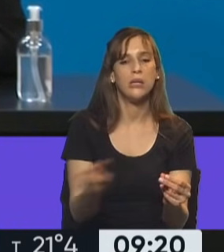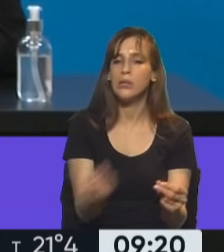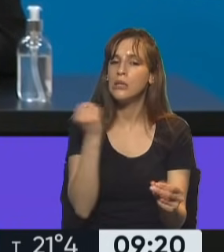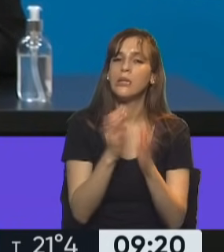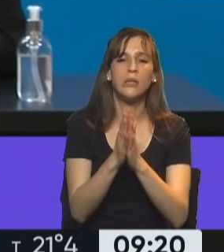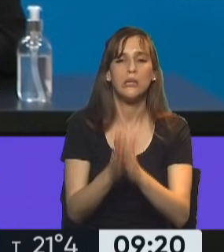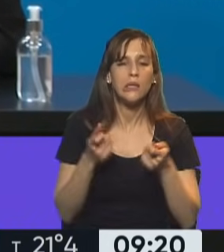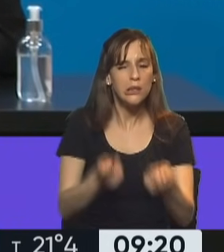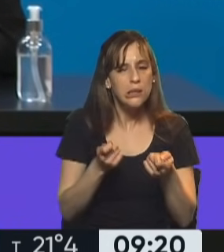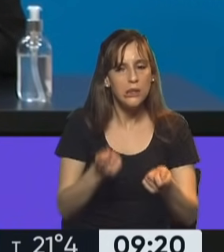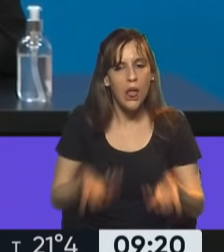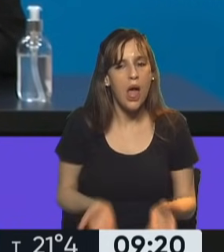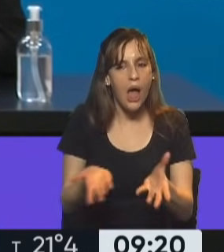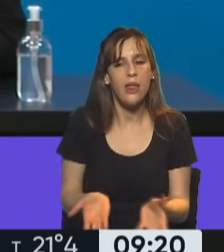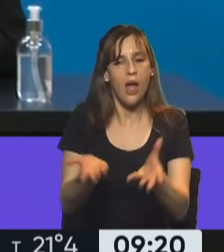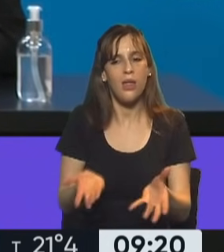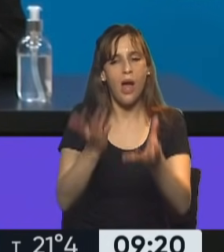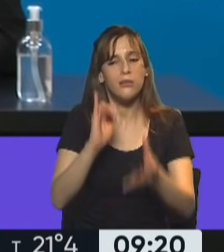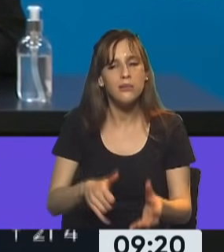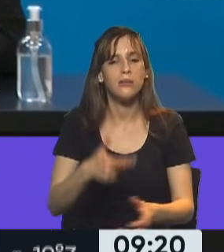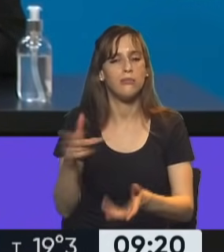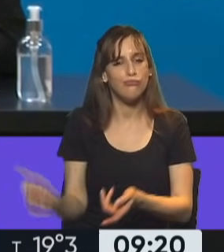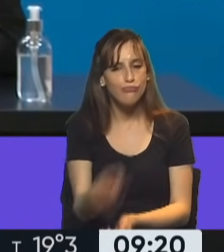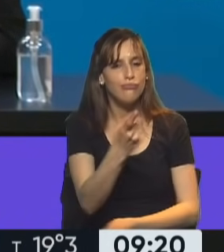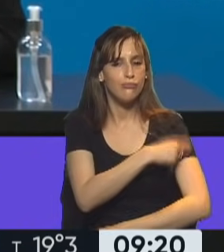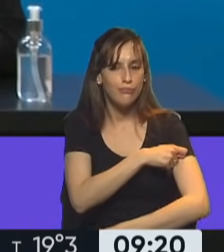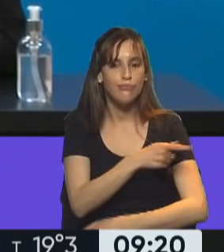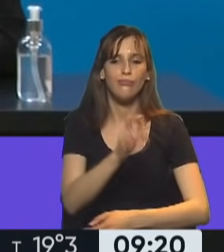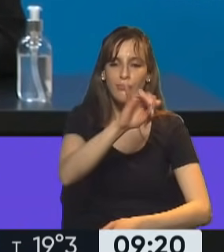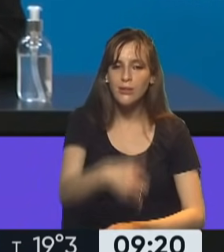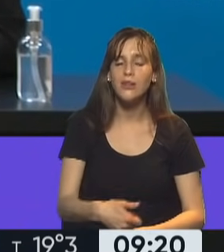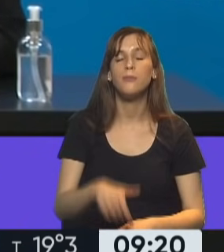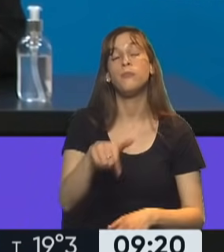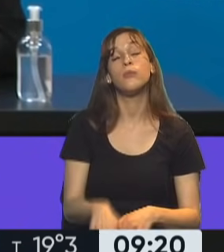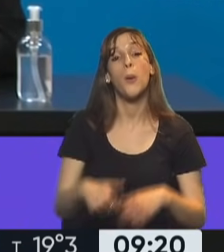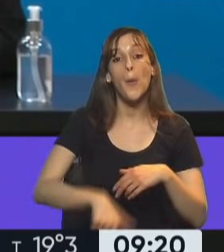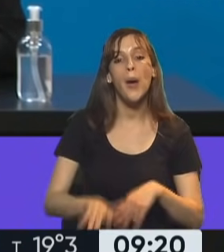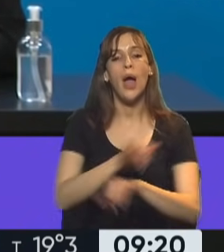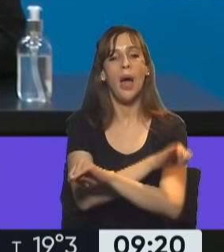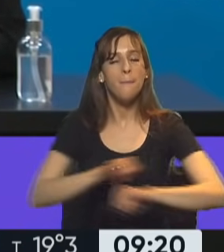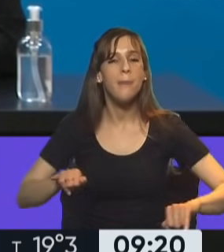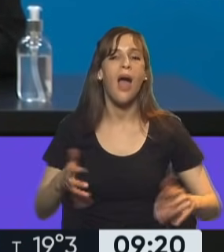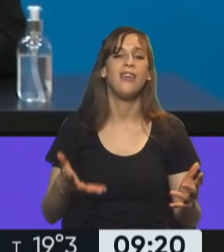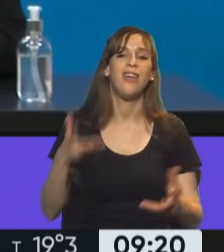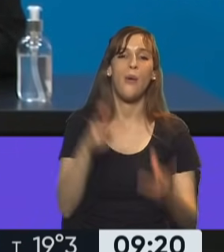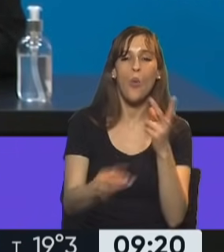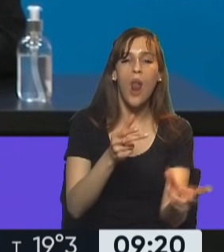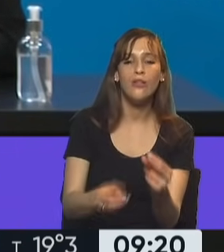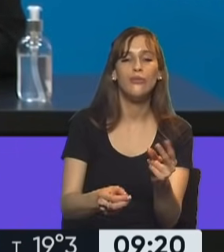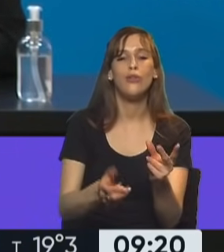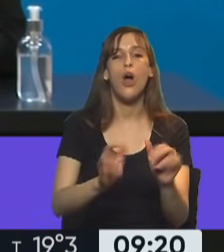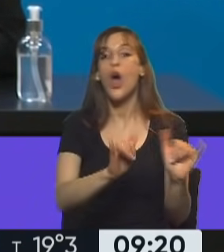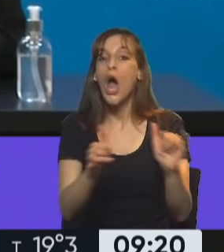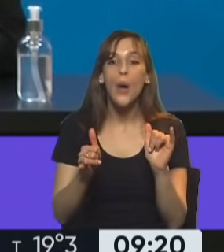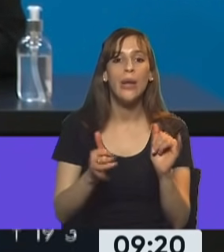vacunen. Hay vacunas disponibles para todos. Seguramente vamos a estar en los próximos días con una campaña de vacunación, invitándolos a todos los jóvenes, a los